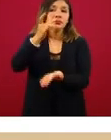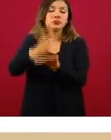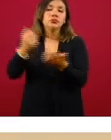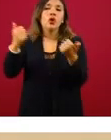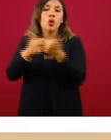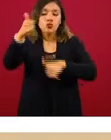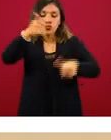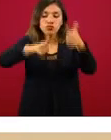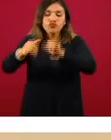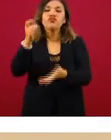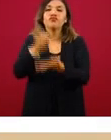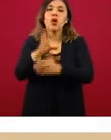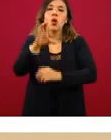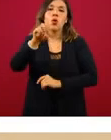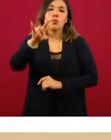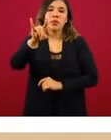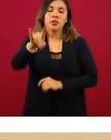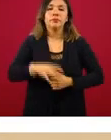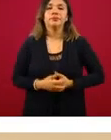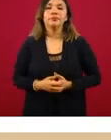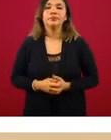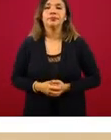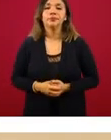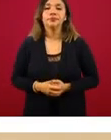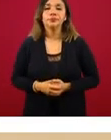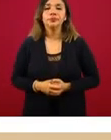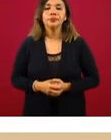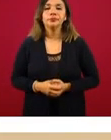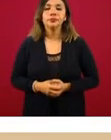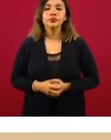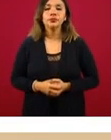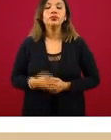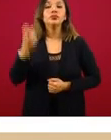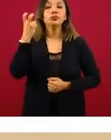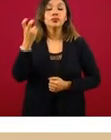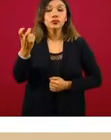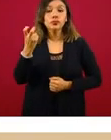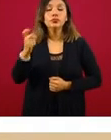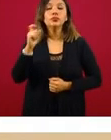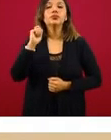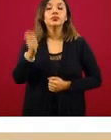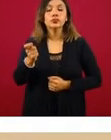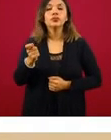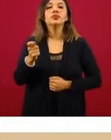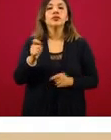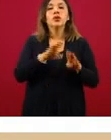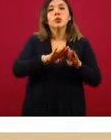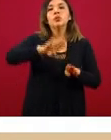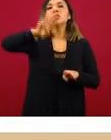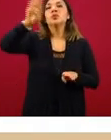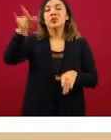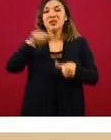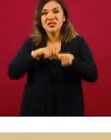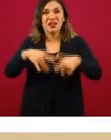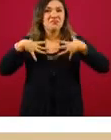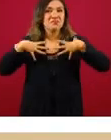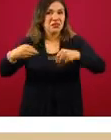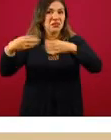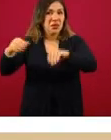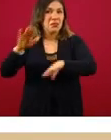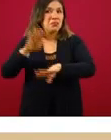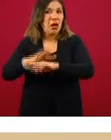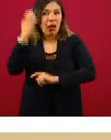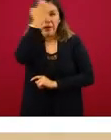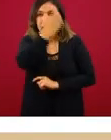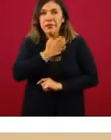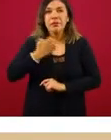por laboratorio. En la siguiente diapositiva vemos nuestra curva epidémica. Seguimos notando que la mayoría de